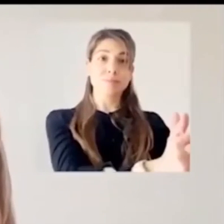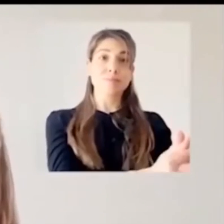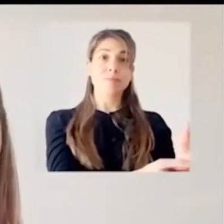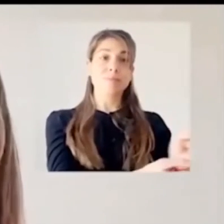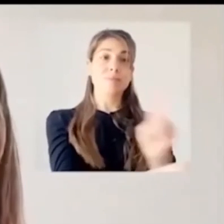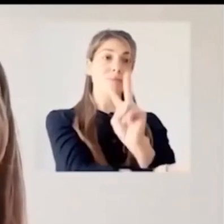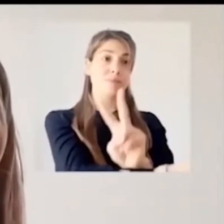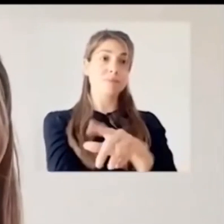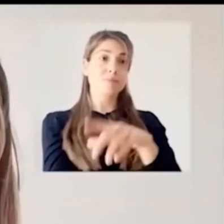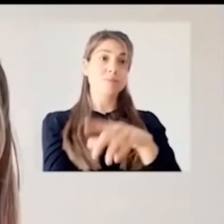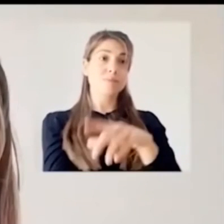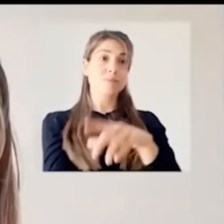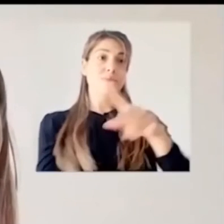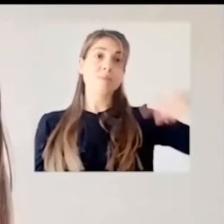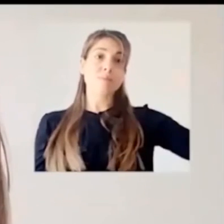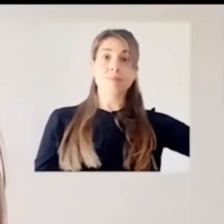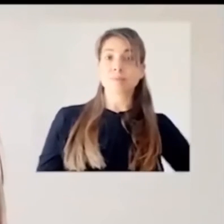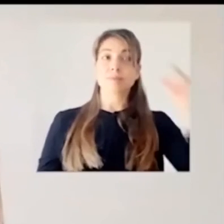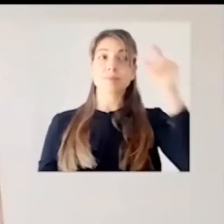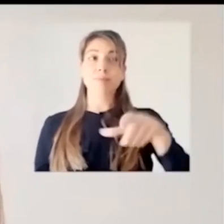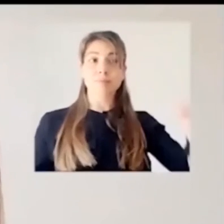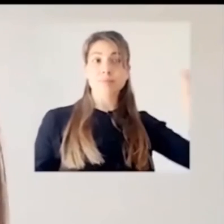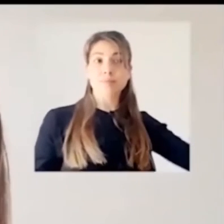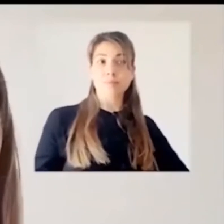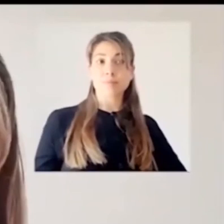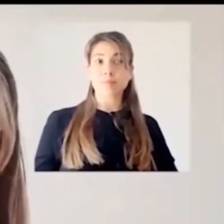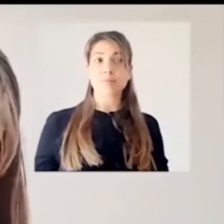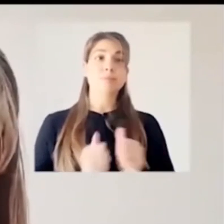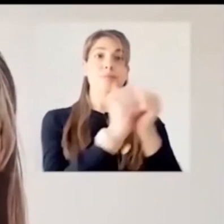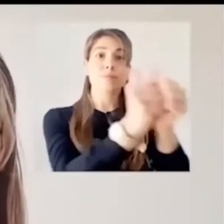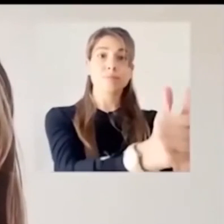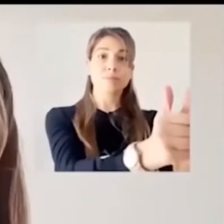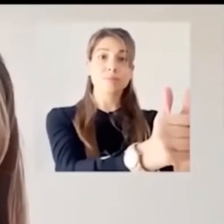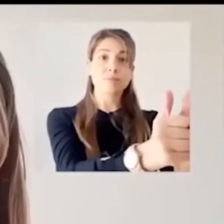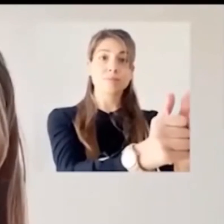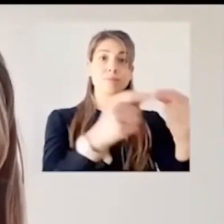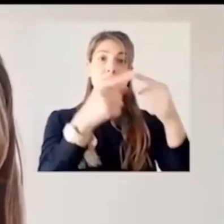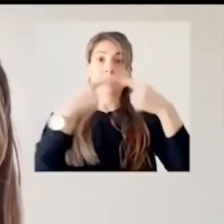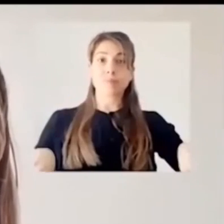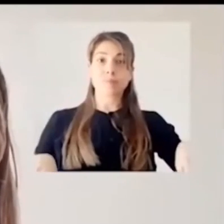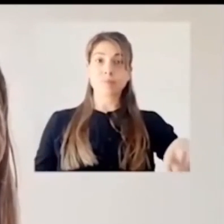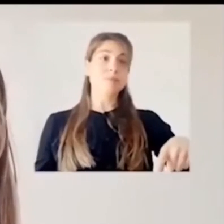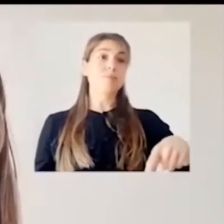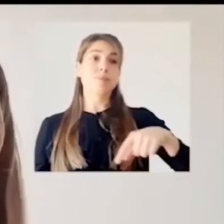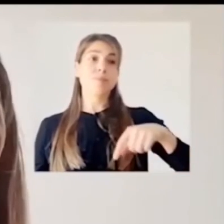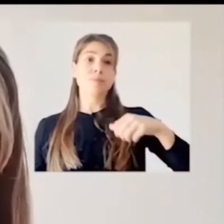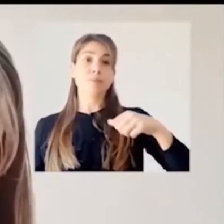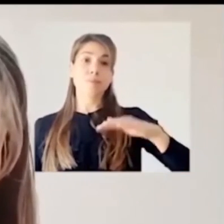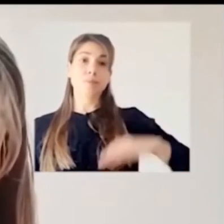contactado y a su vez poder participar de algo tan importante que tiene que ver con ayudar al otro y